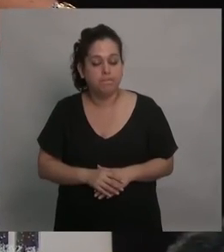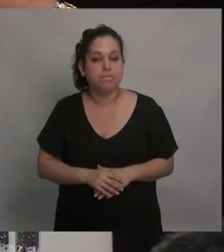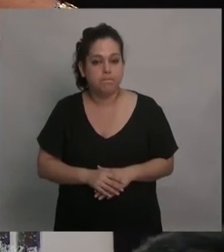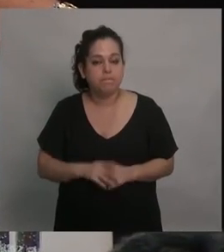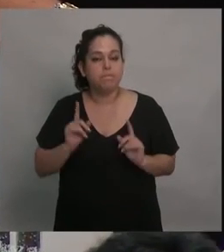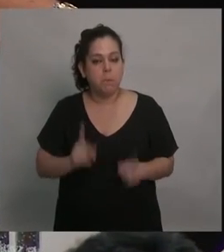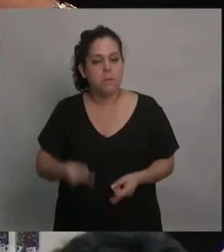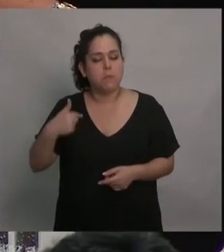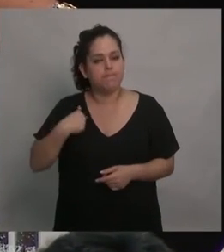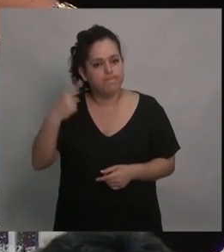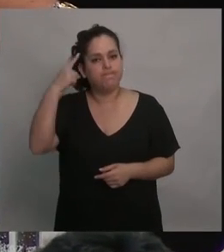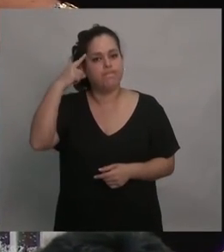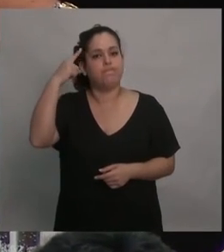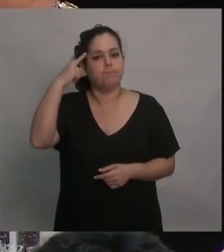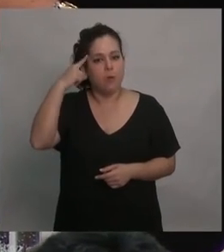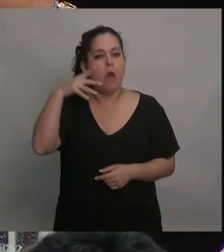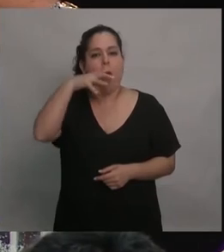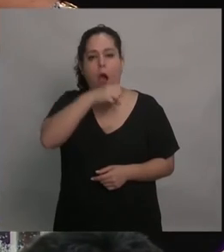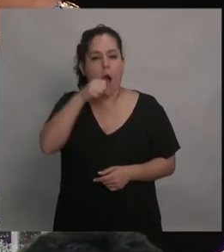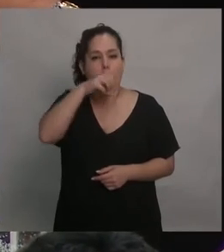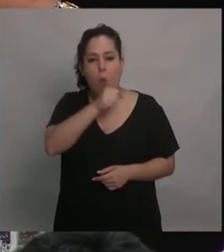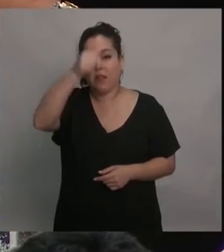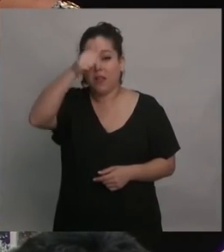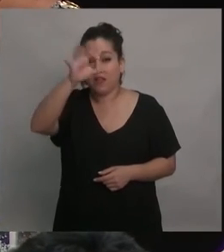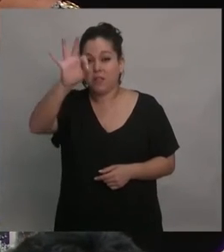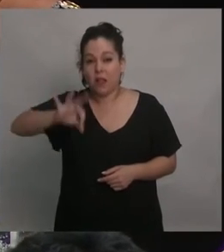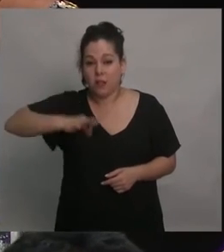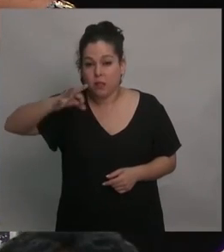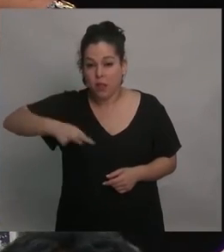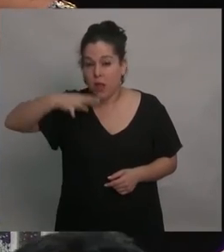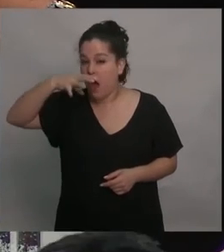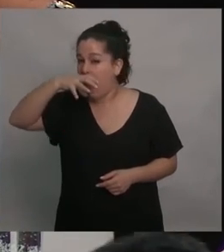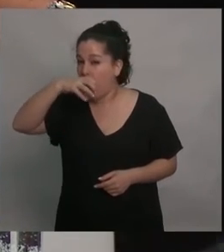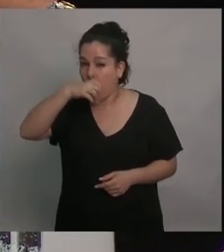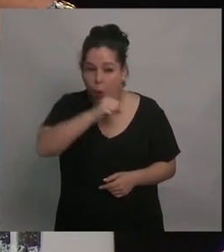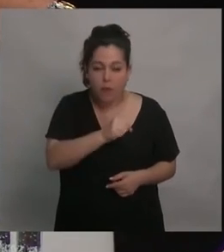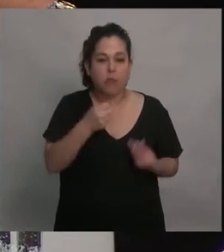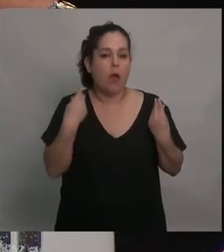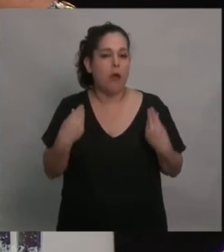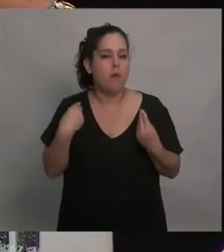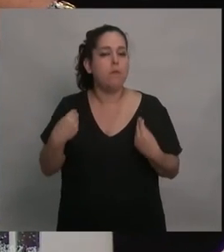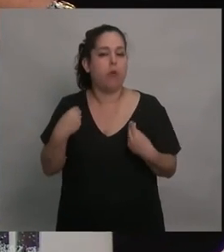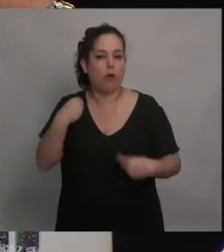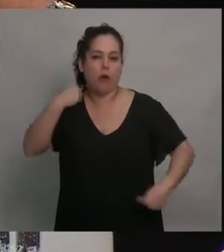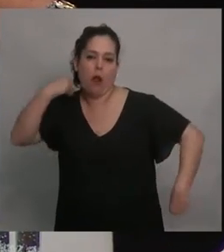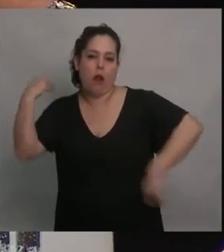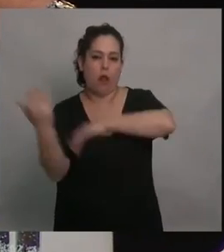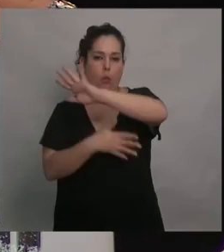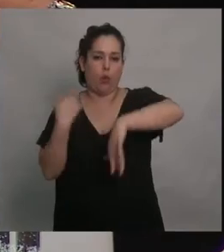también pienso que hemos podido resistir durante estos 60 años por la obra de la